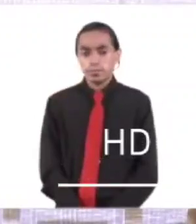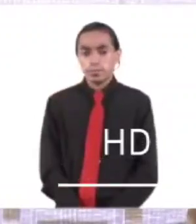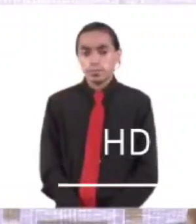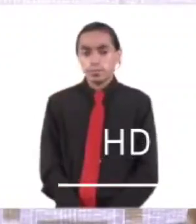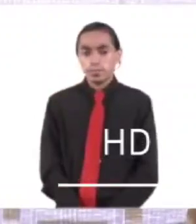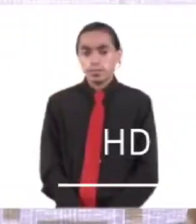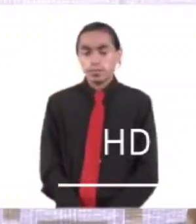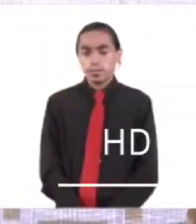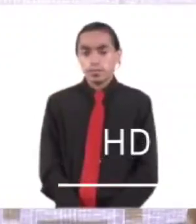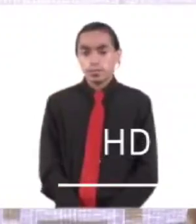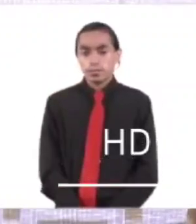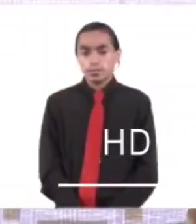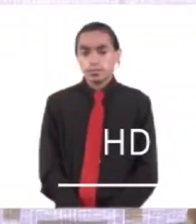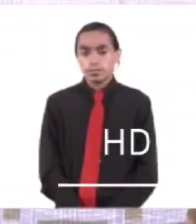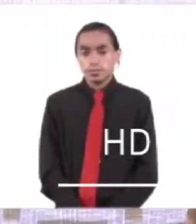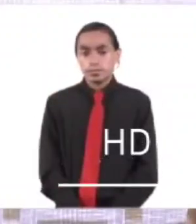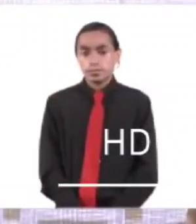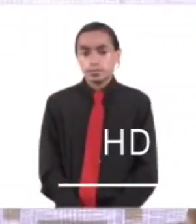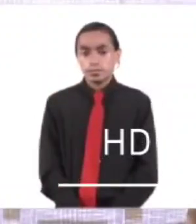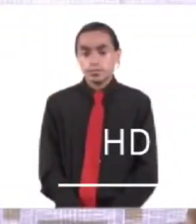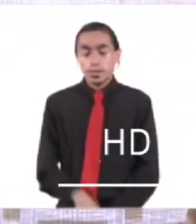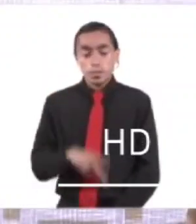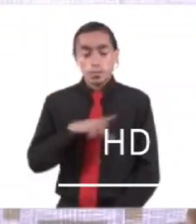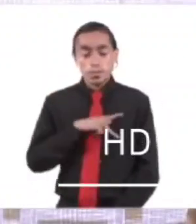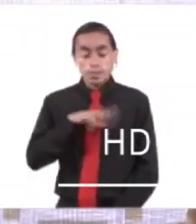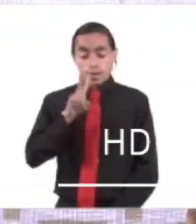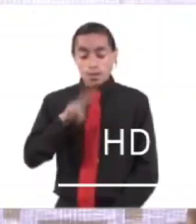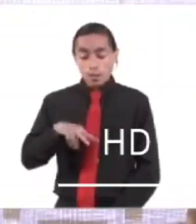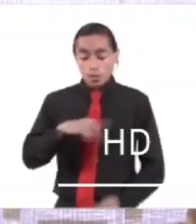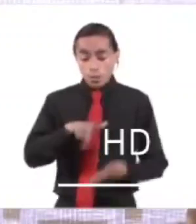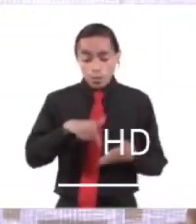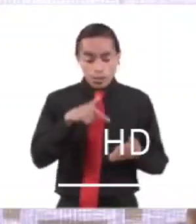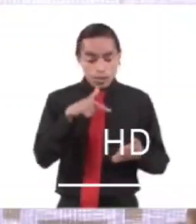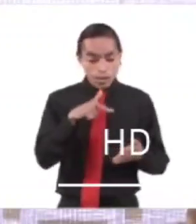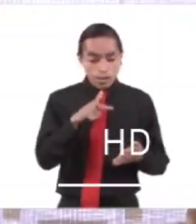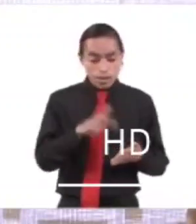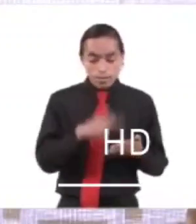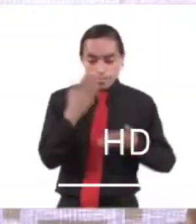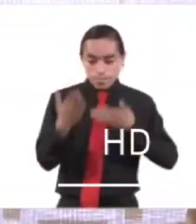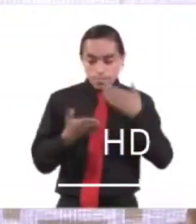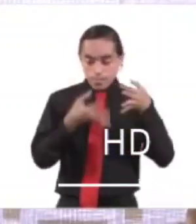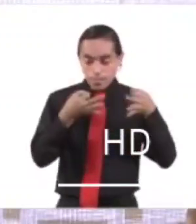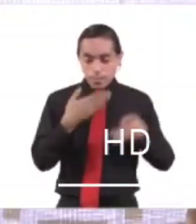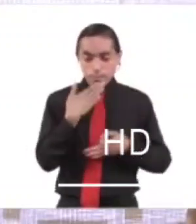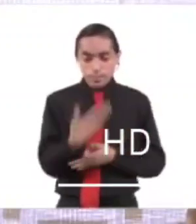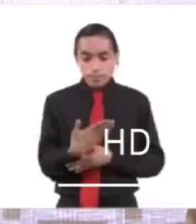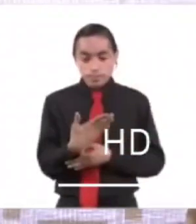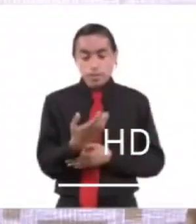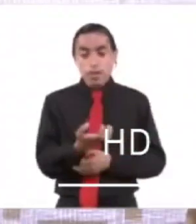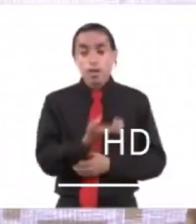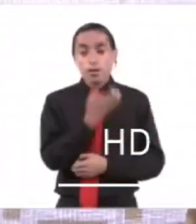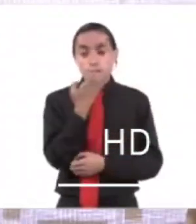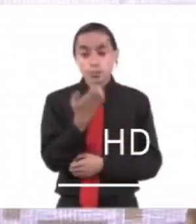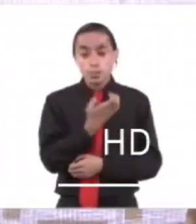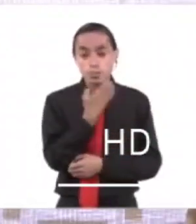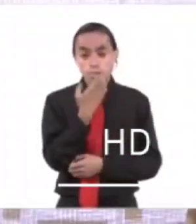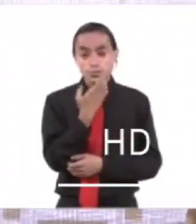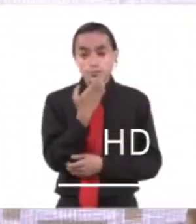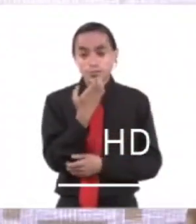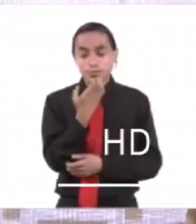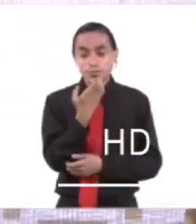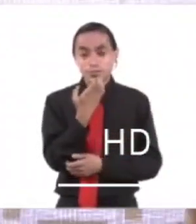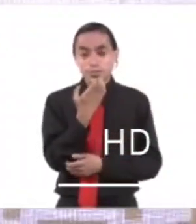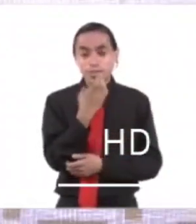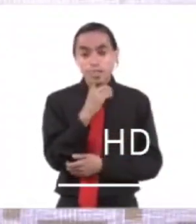dijo: mi verdadero lugar de formación fue la escuela dominical. Allí, en